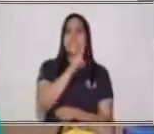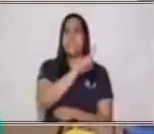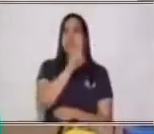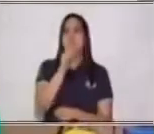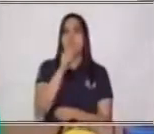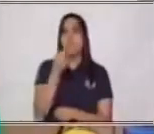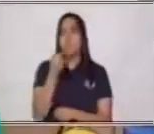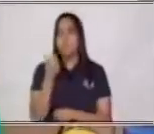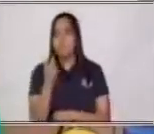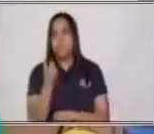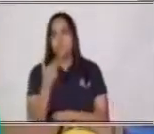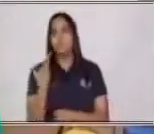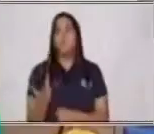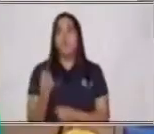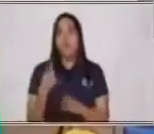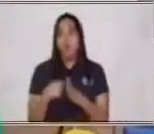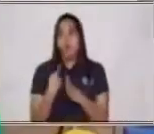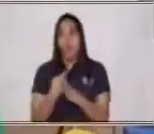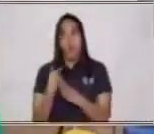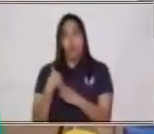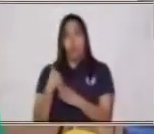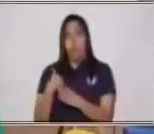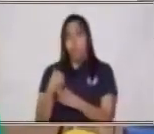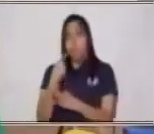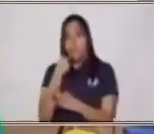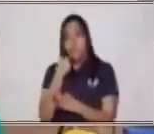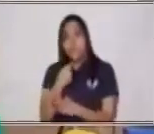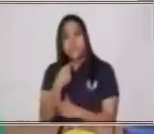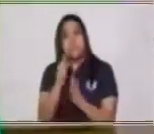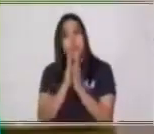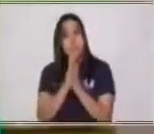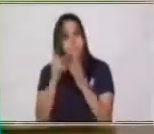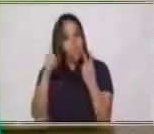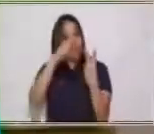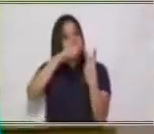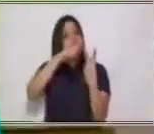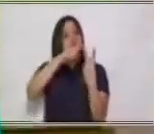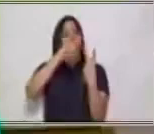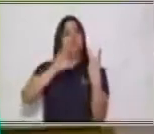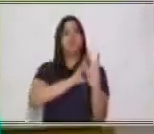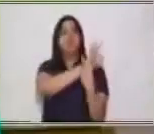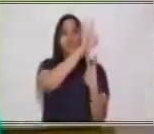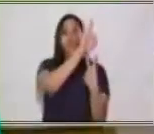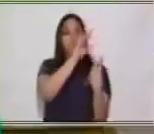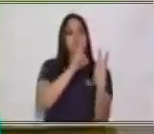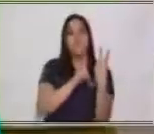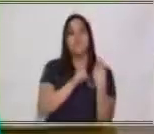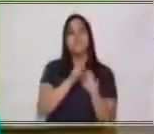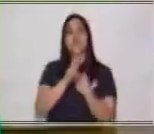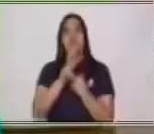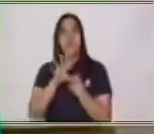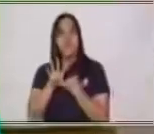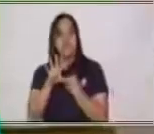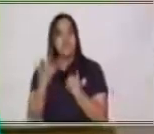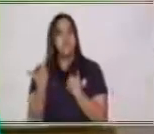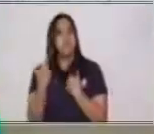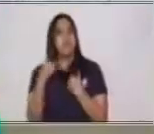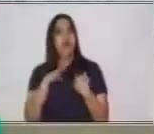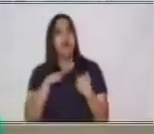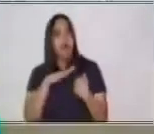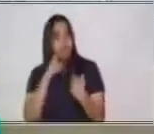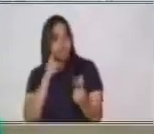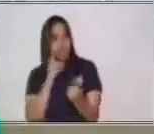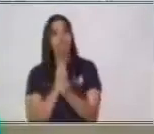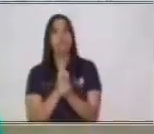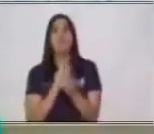125. Cuando nos están pidiendo calcular una raíz cúbica, nos están diciendo que debemos encontrar